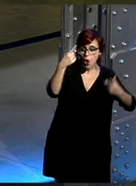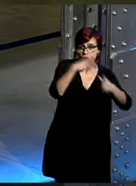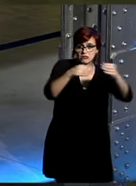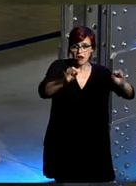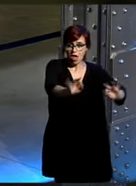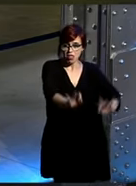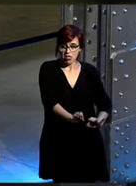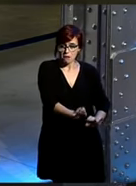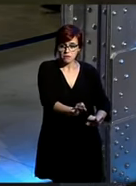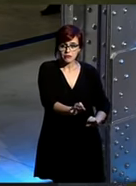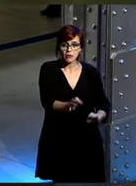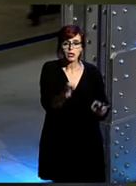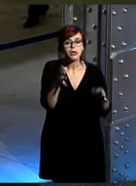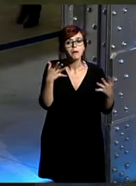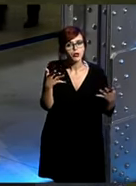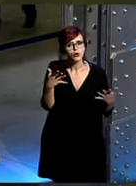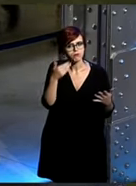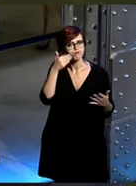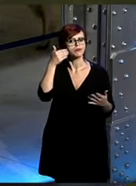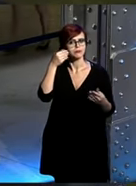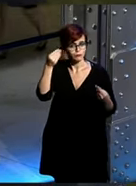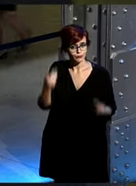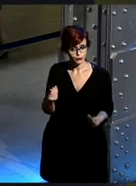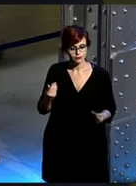ninguna certificación académica, pero sí tenían el prestigio.